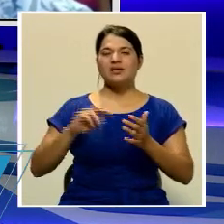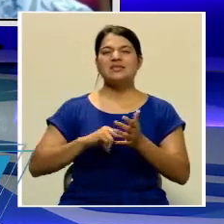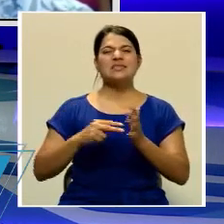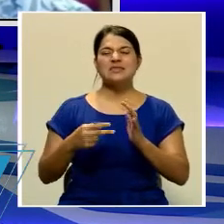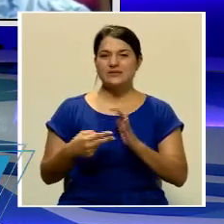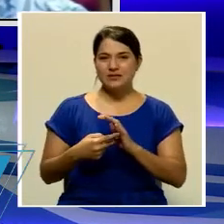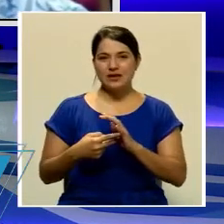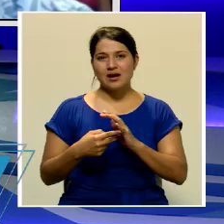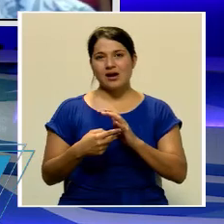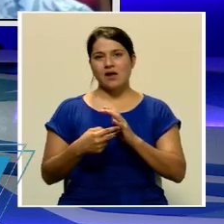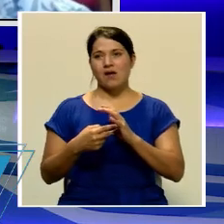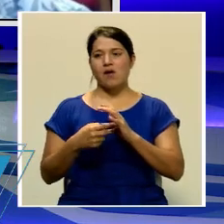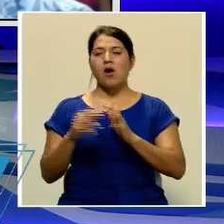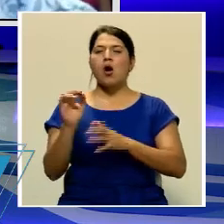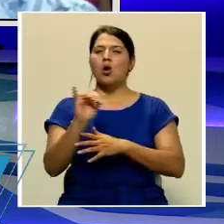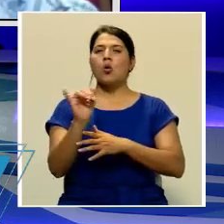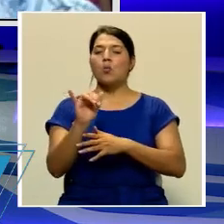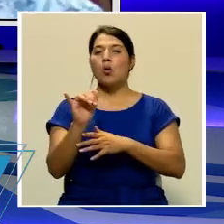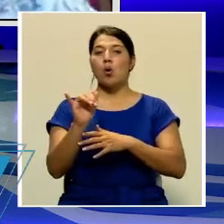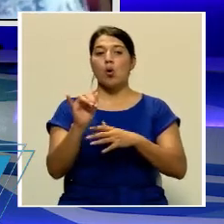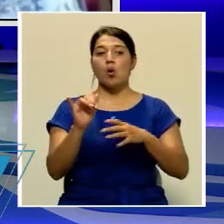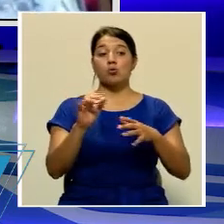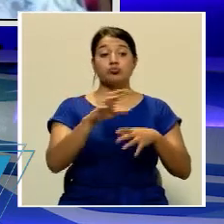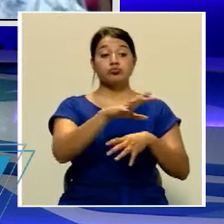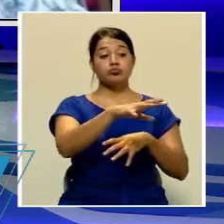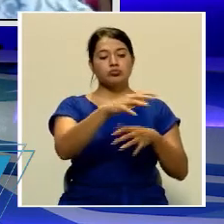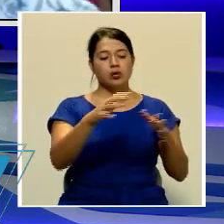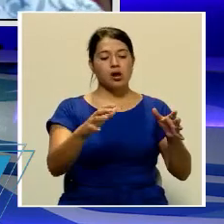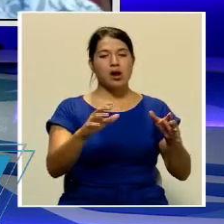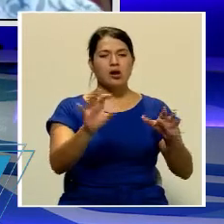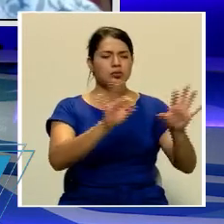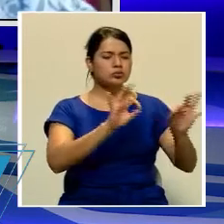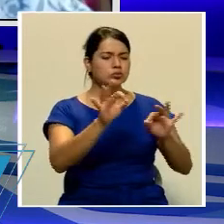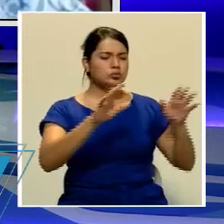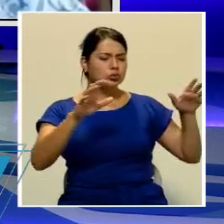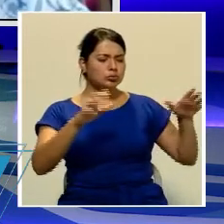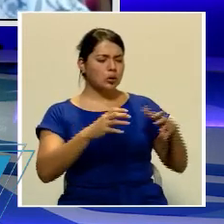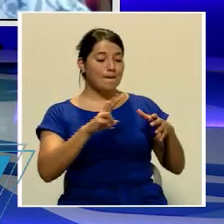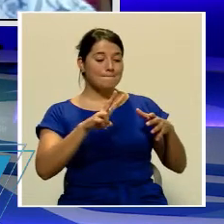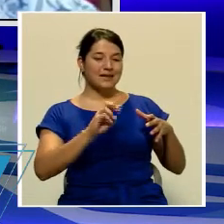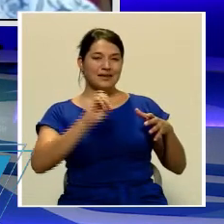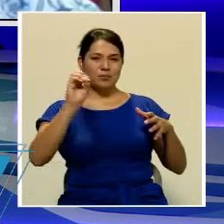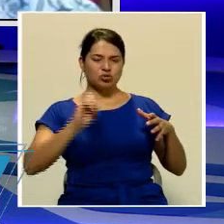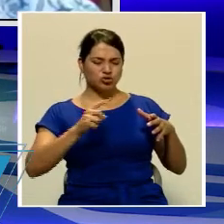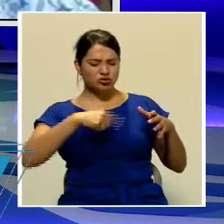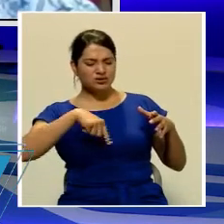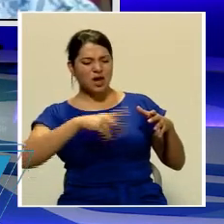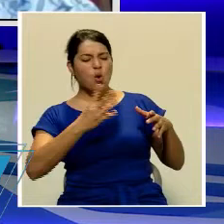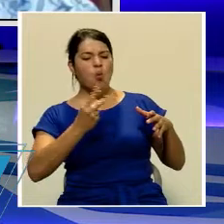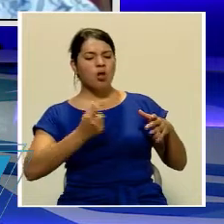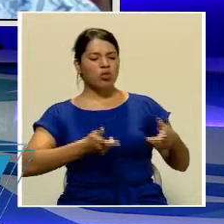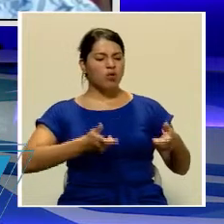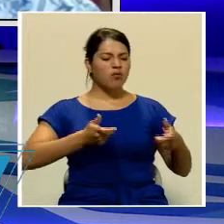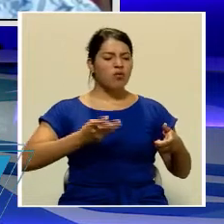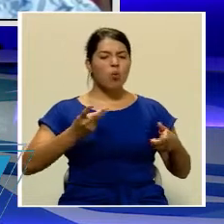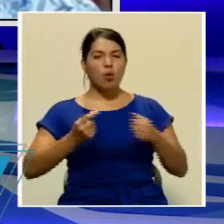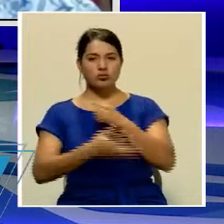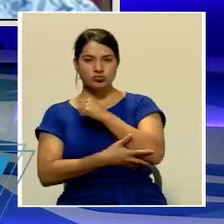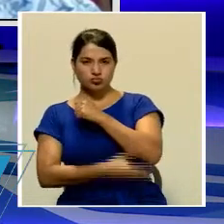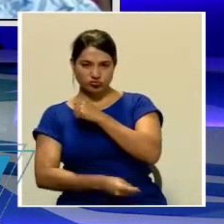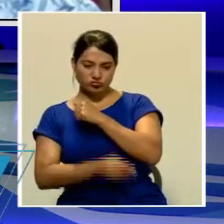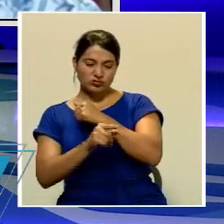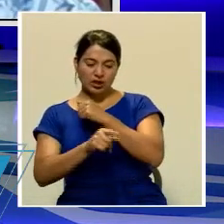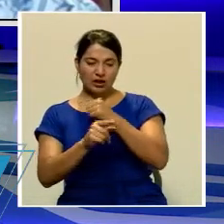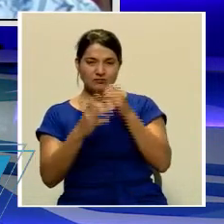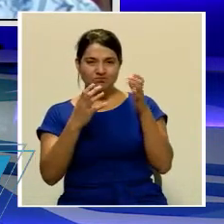en 20% y 20%, y observamos grandes brechas. Pero también es importante pensar en las brechas